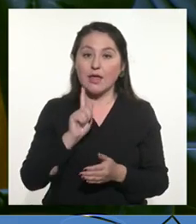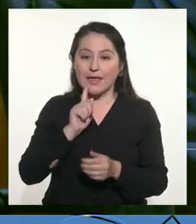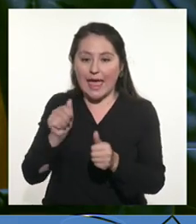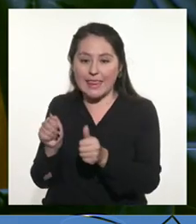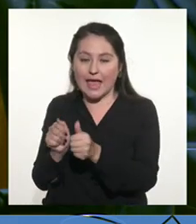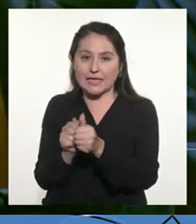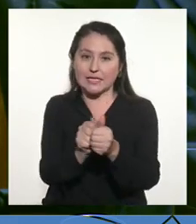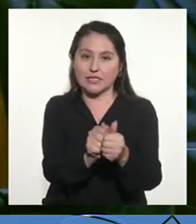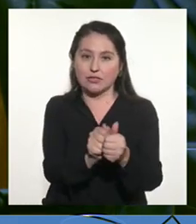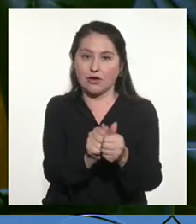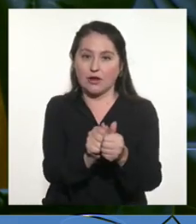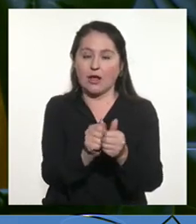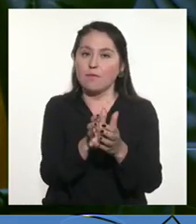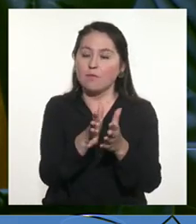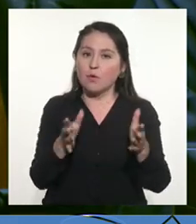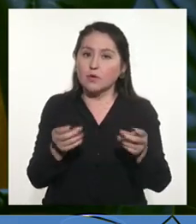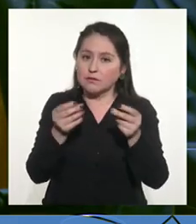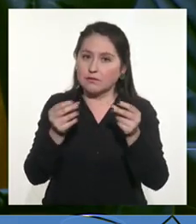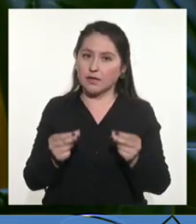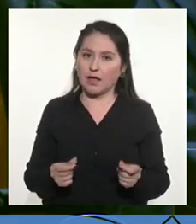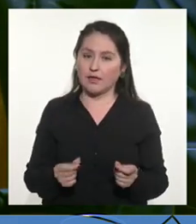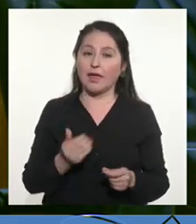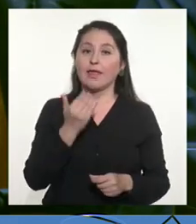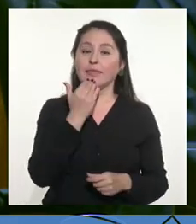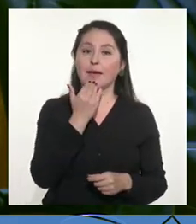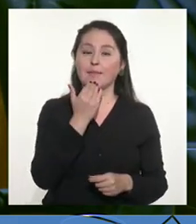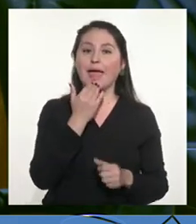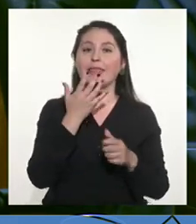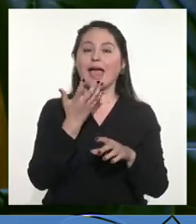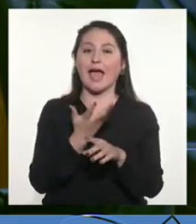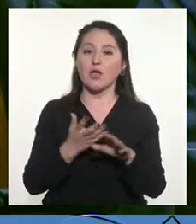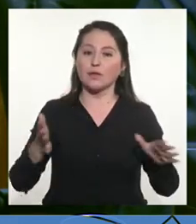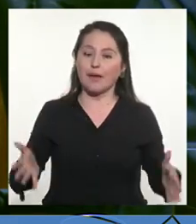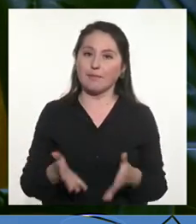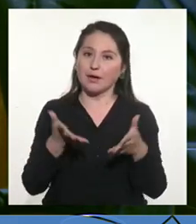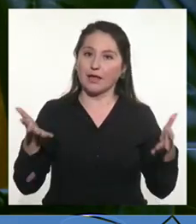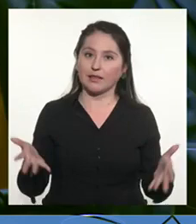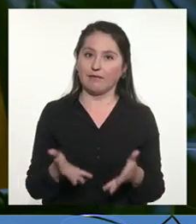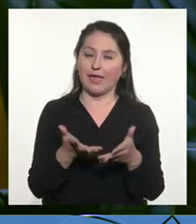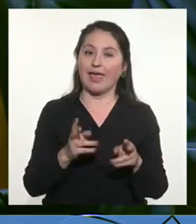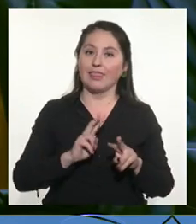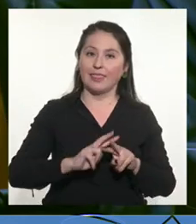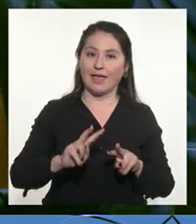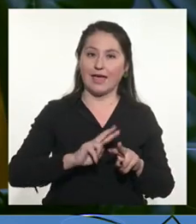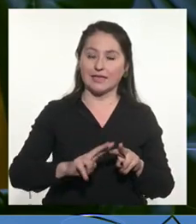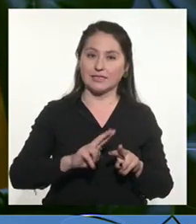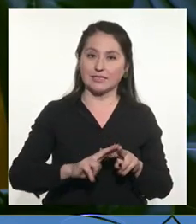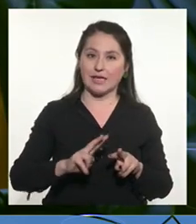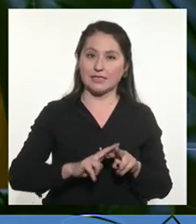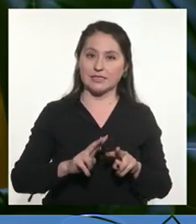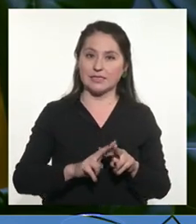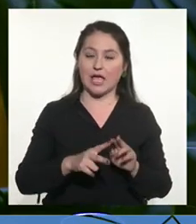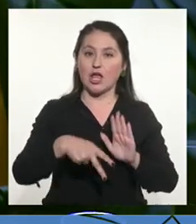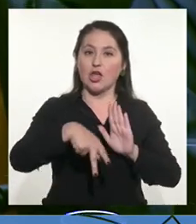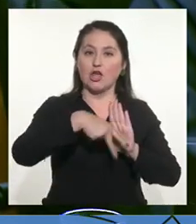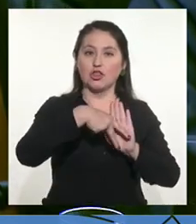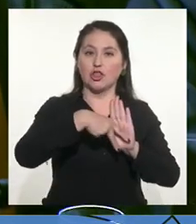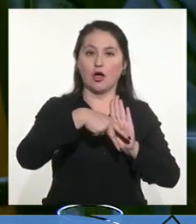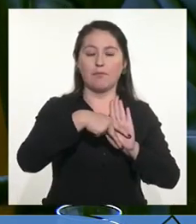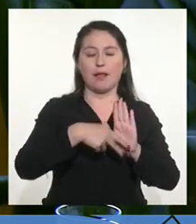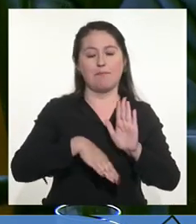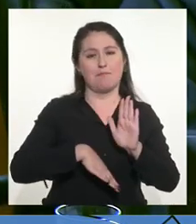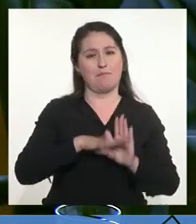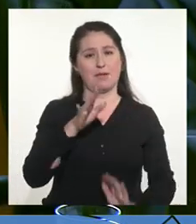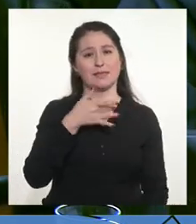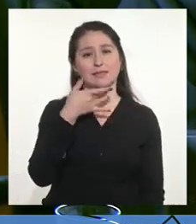tienen muchas condiciones que también hay una proactividad terminó de generar normas es más simple yo